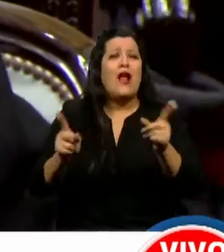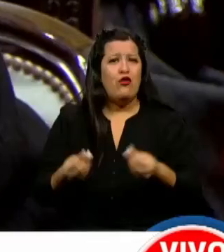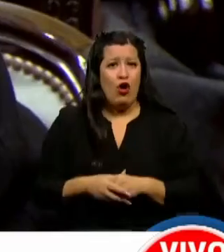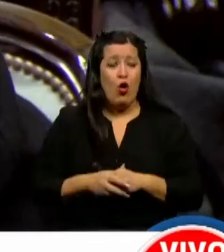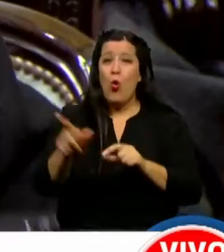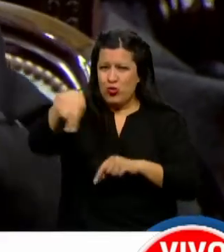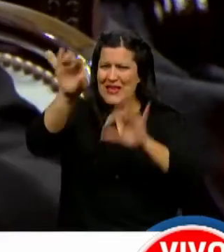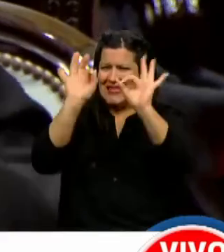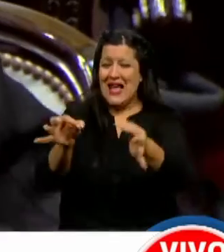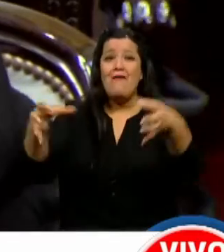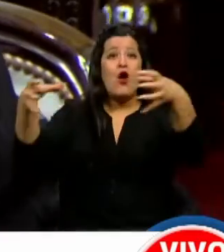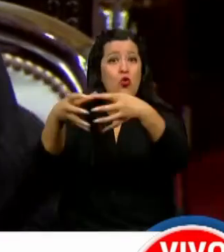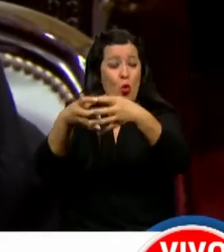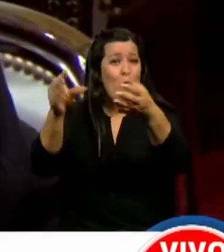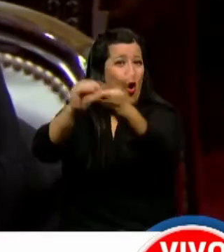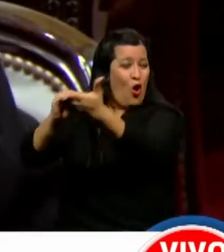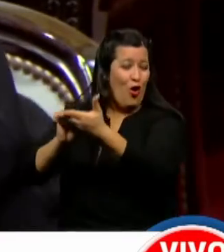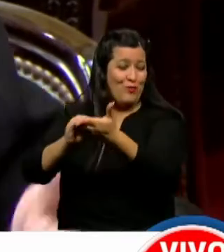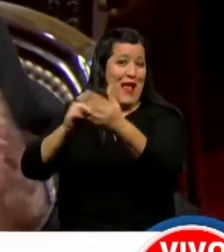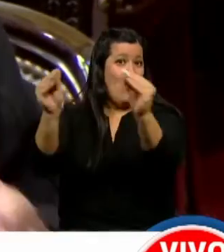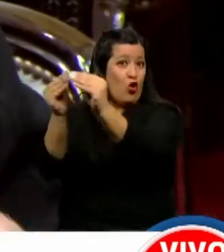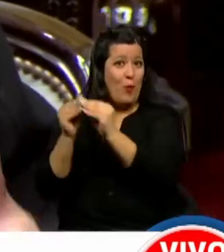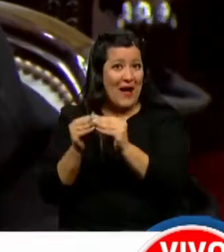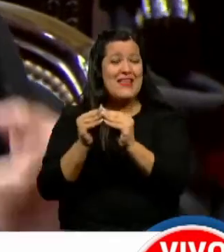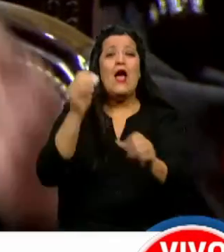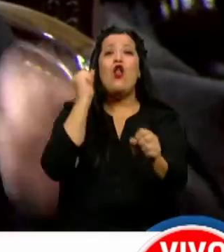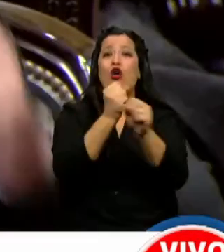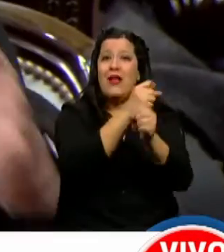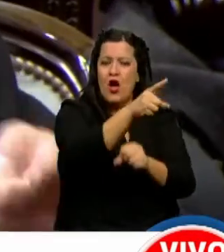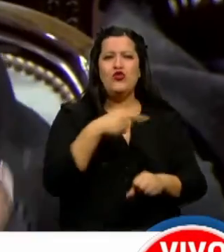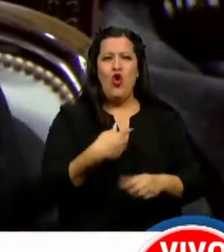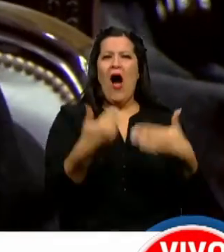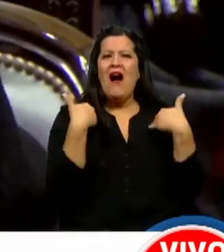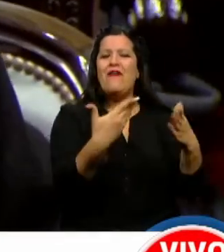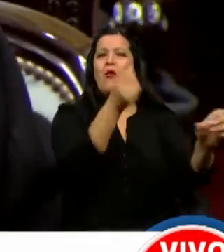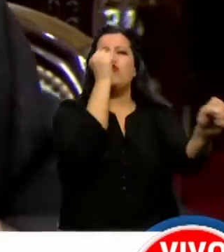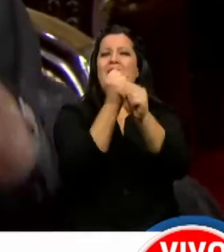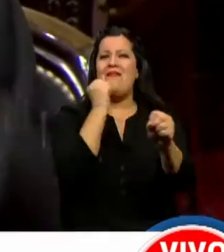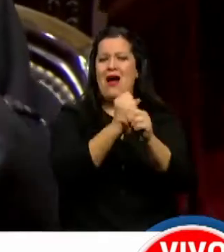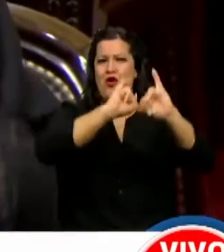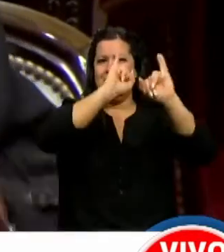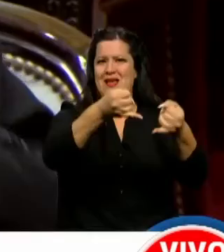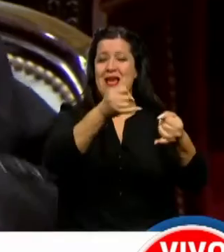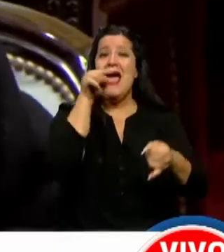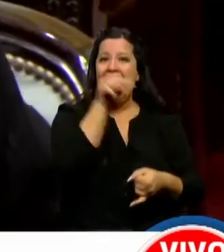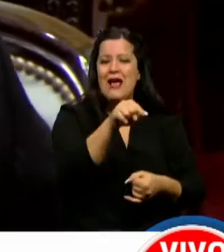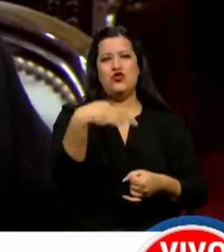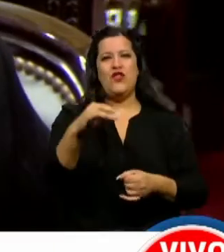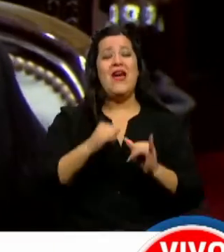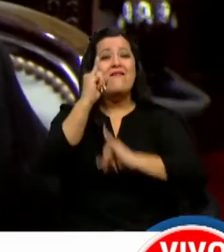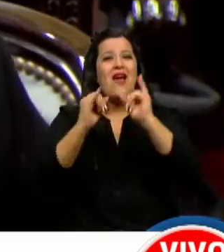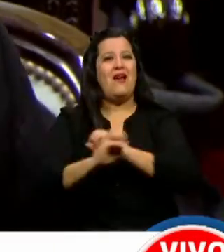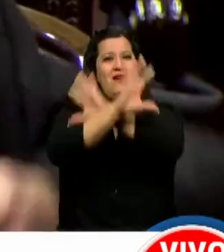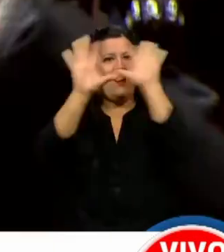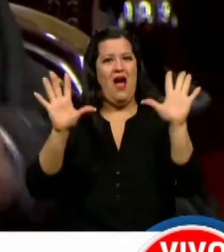su bloque y los trabajadores, yo estoy del lado de los trabajadores. Eso es lo que le tiene que